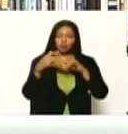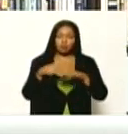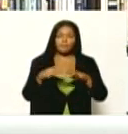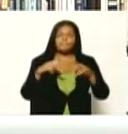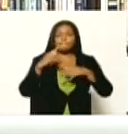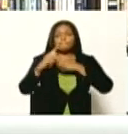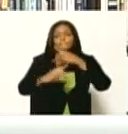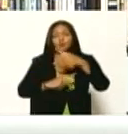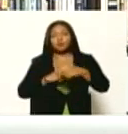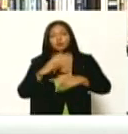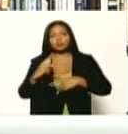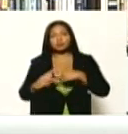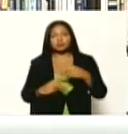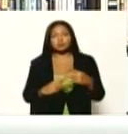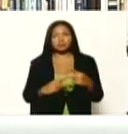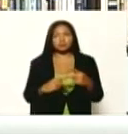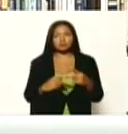proceso